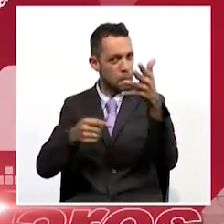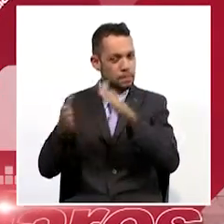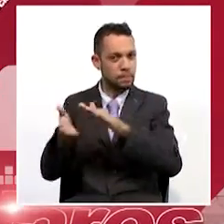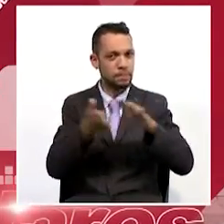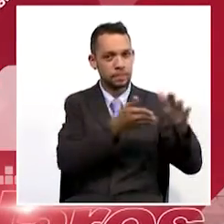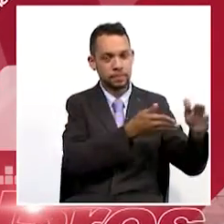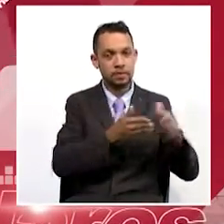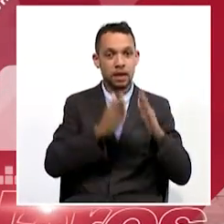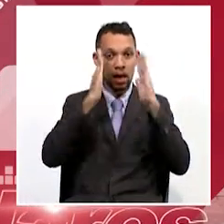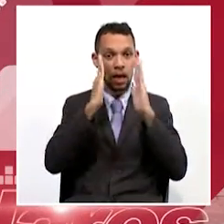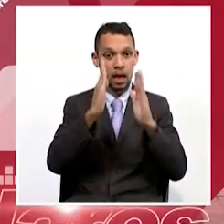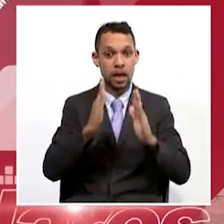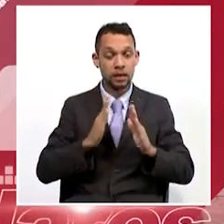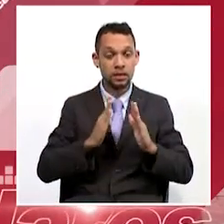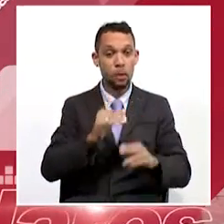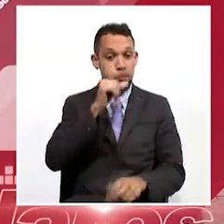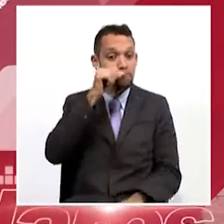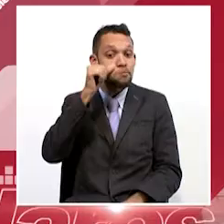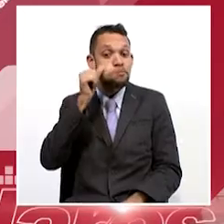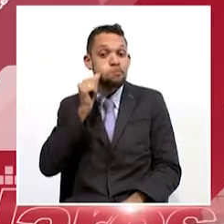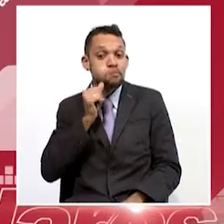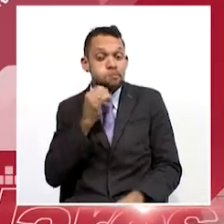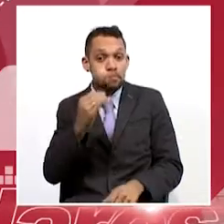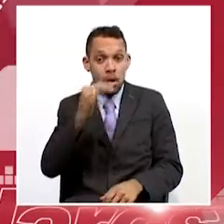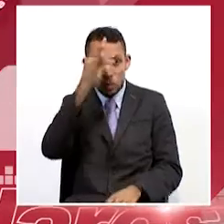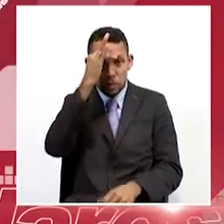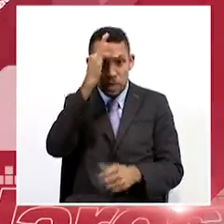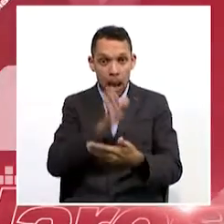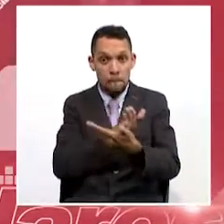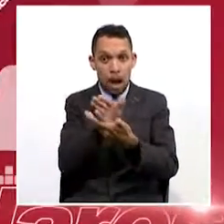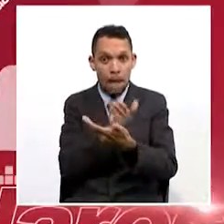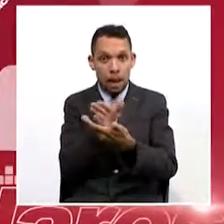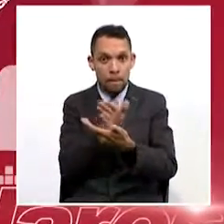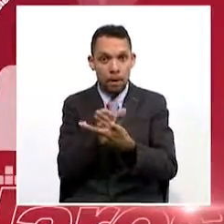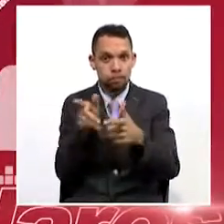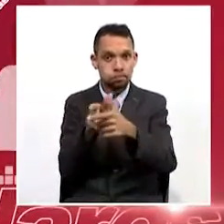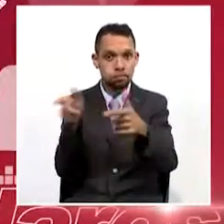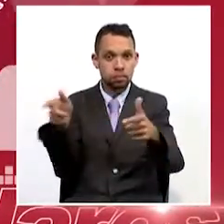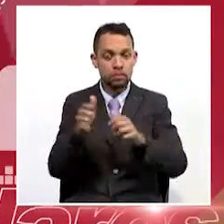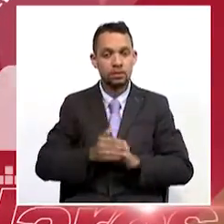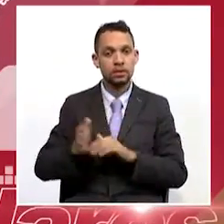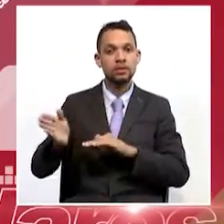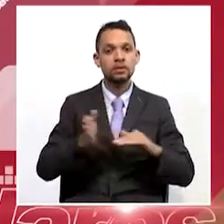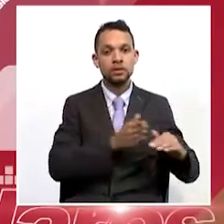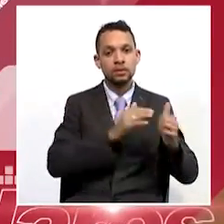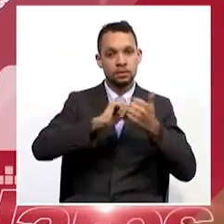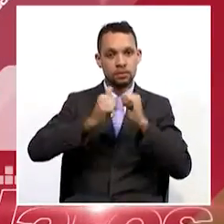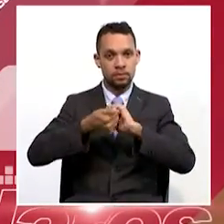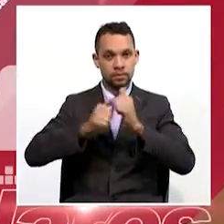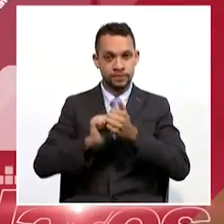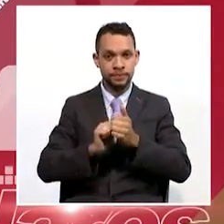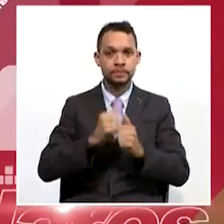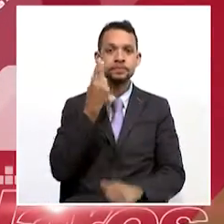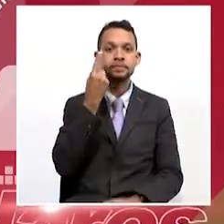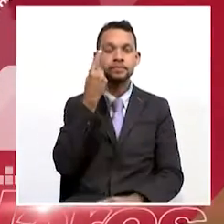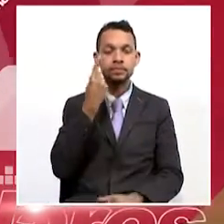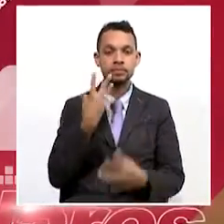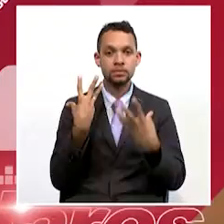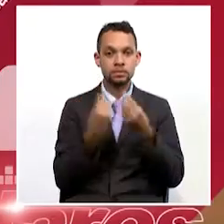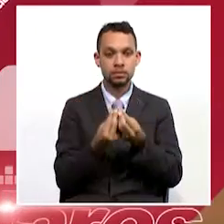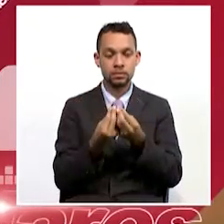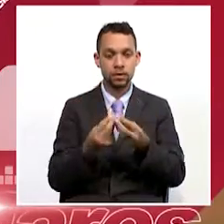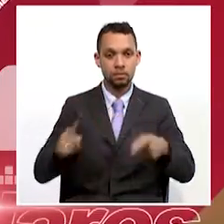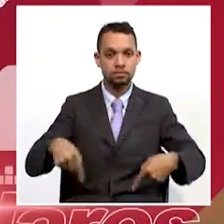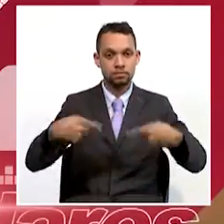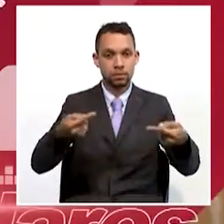la atención de madres en embarazo en el hospital de Caldas. Y en los deportes, Deportivo Pereira derrotó a Cúcuta Deportivo